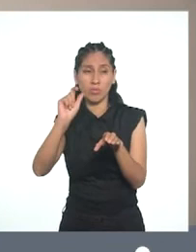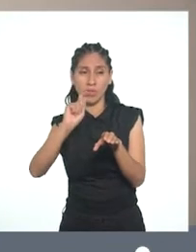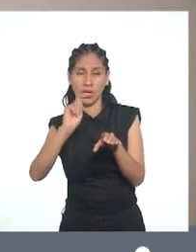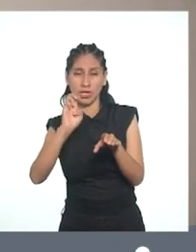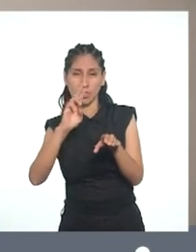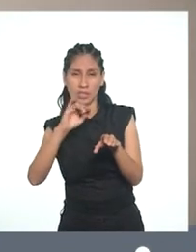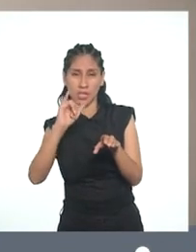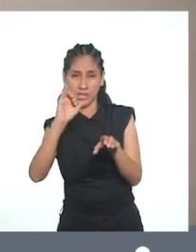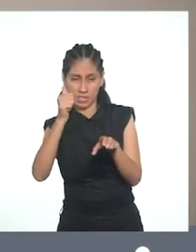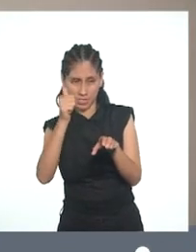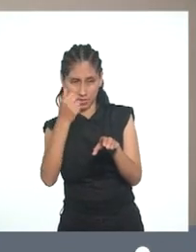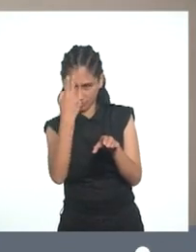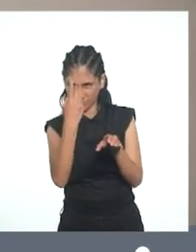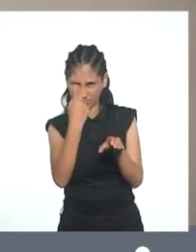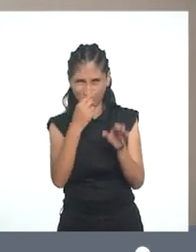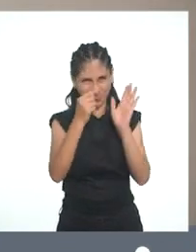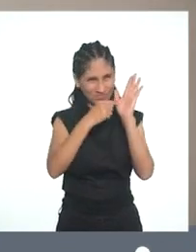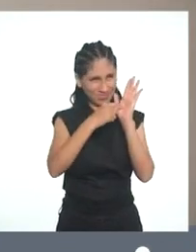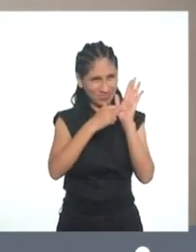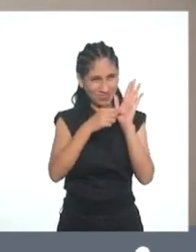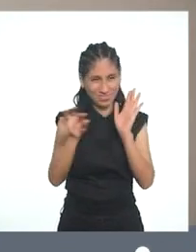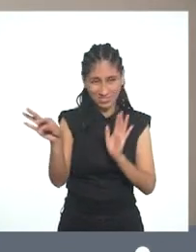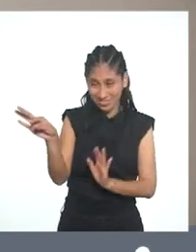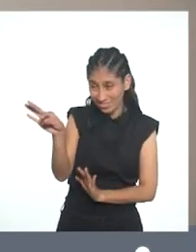llamado SCOBY. Se los voy a presentar.